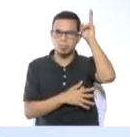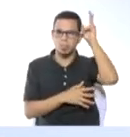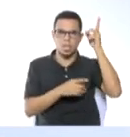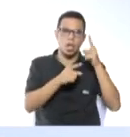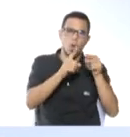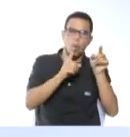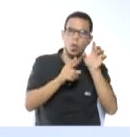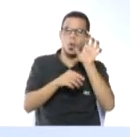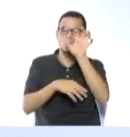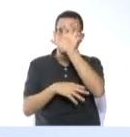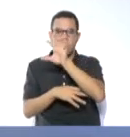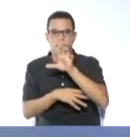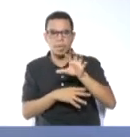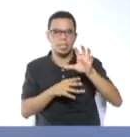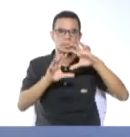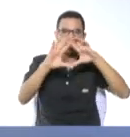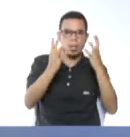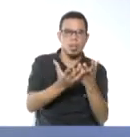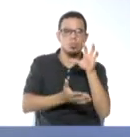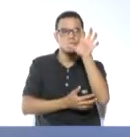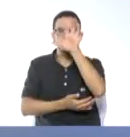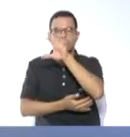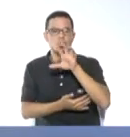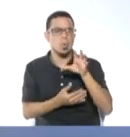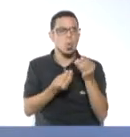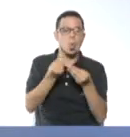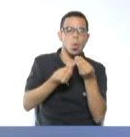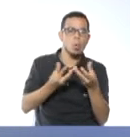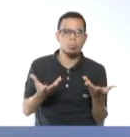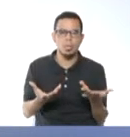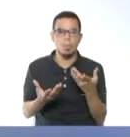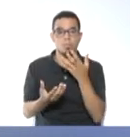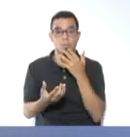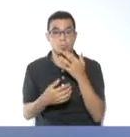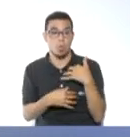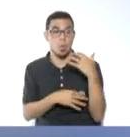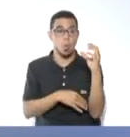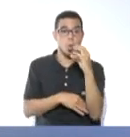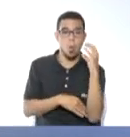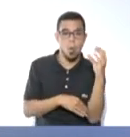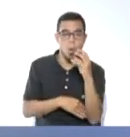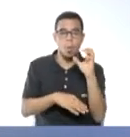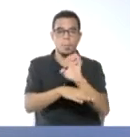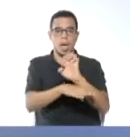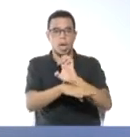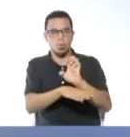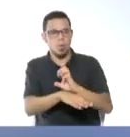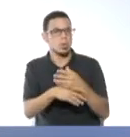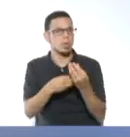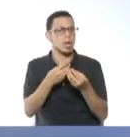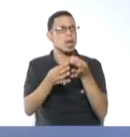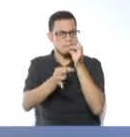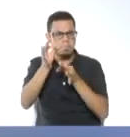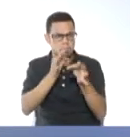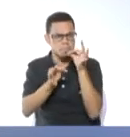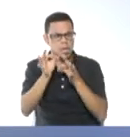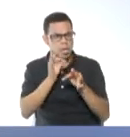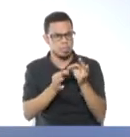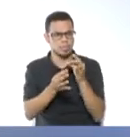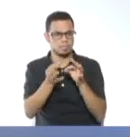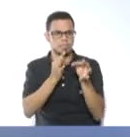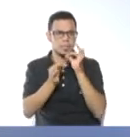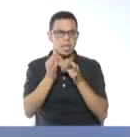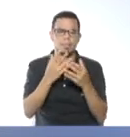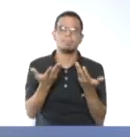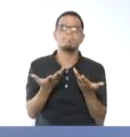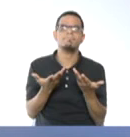Porque para nosotros estamos divididos en países, Venezuela, Colombia, Ecuador, pero para ustedes no. Entonces, háblame un poco, en